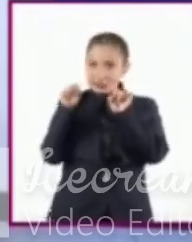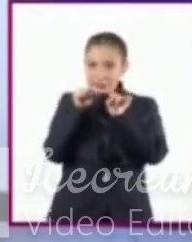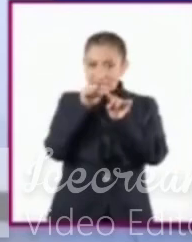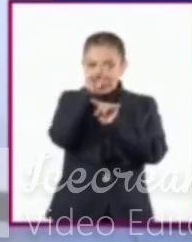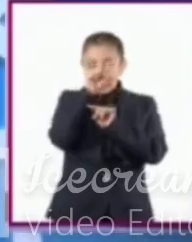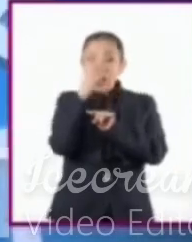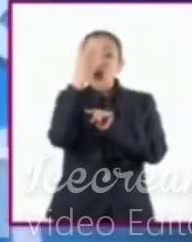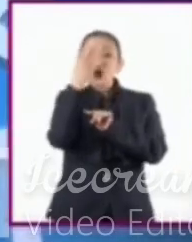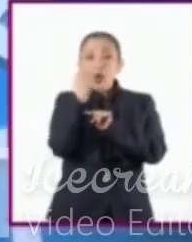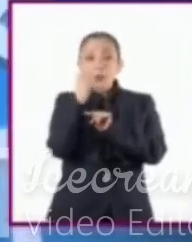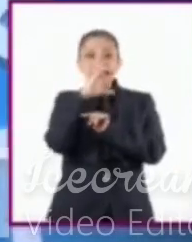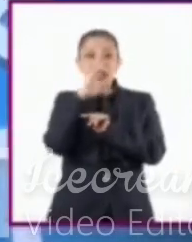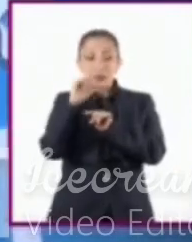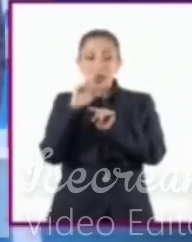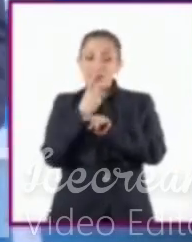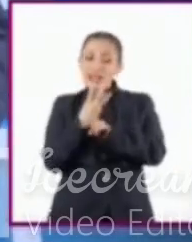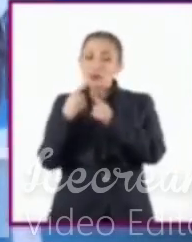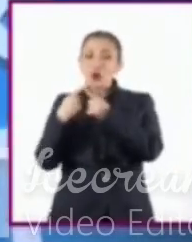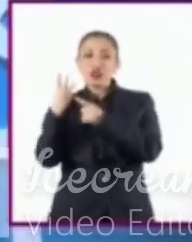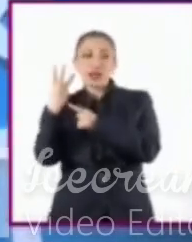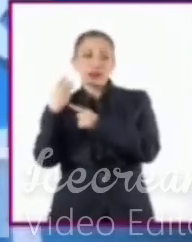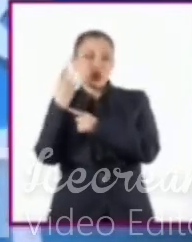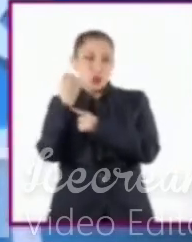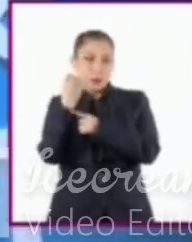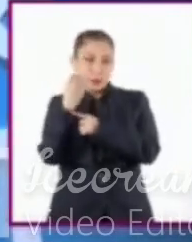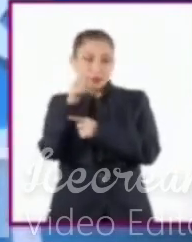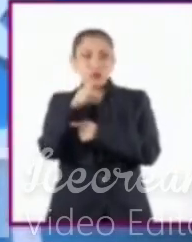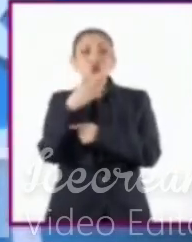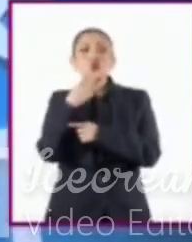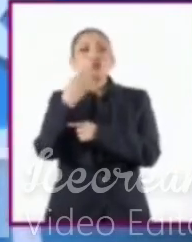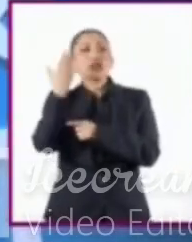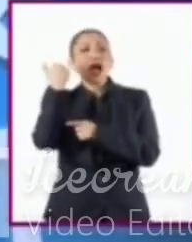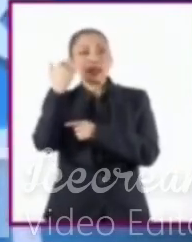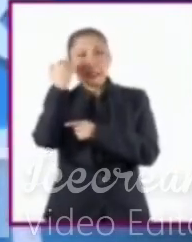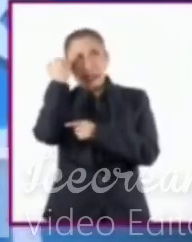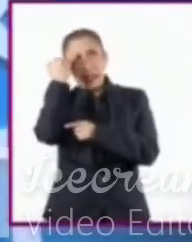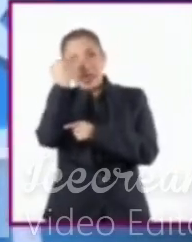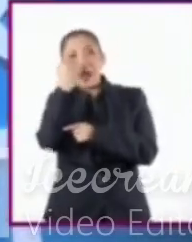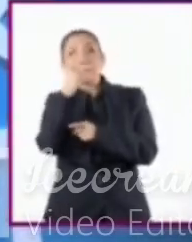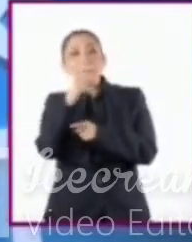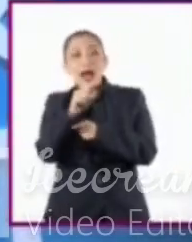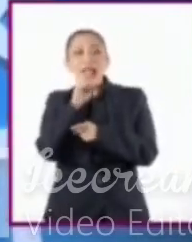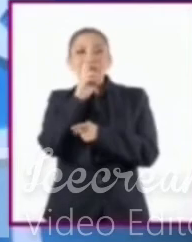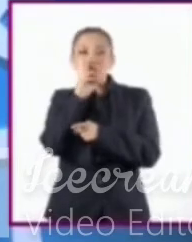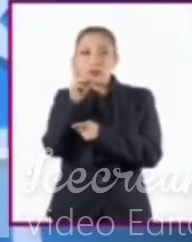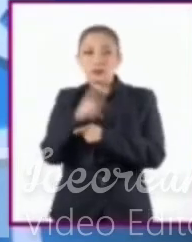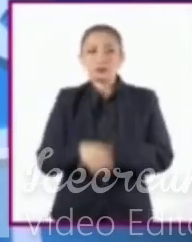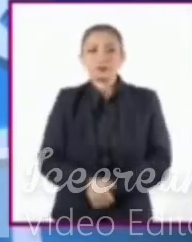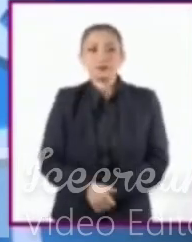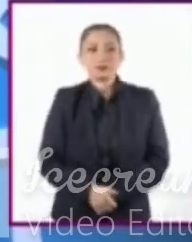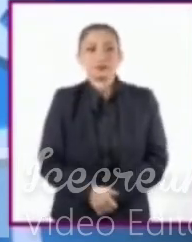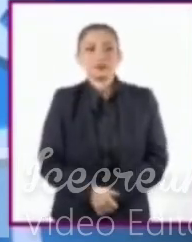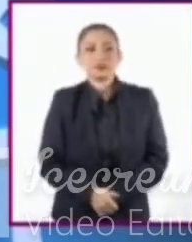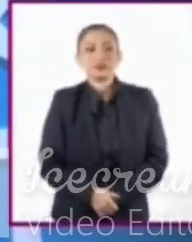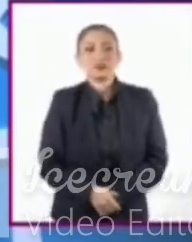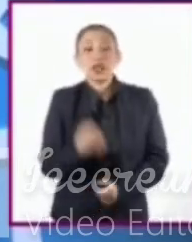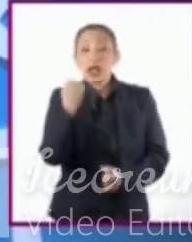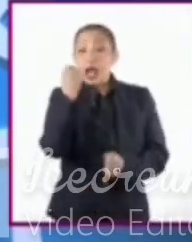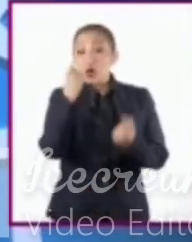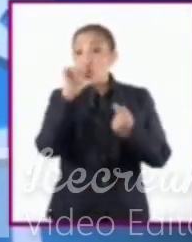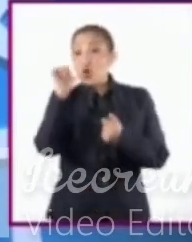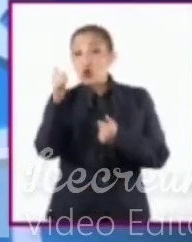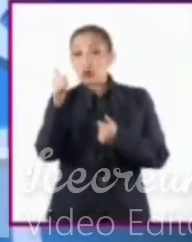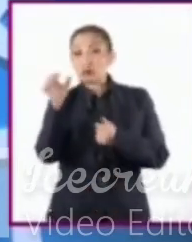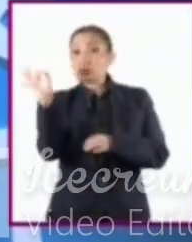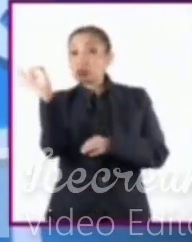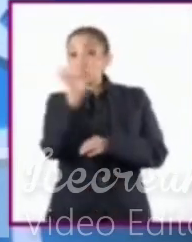centímetros cuadrados. Algunos de ustedes quizás utilizaron esta estrategia para llegar al resultado. Algunos otros